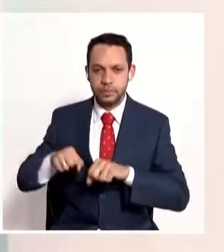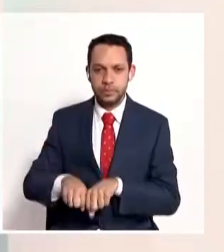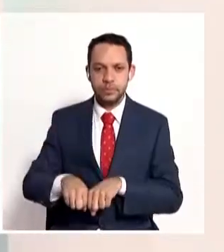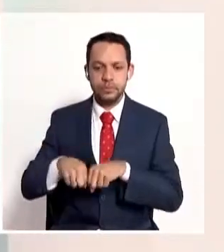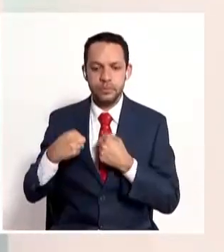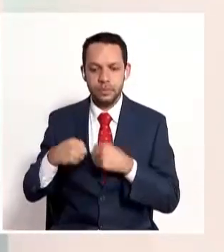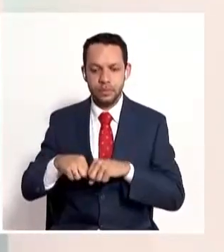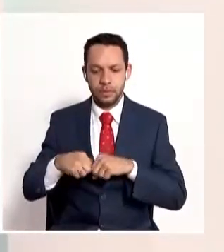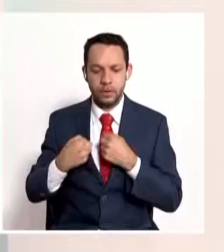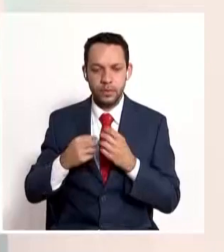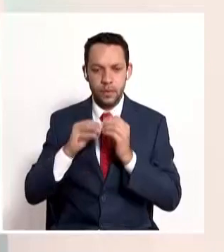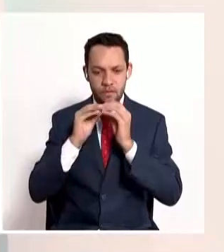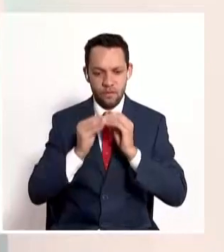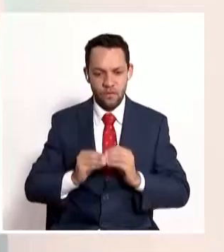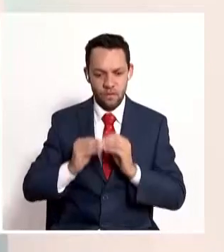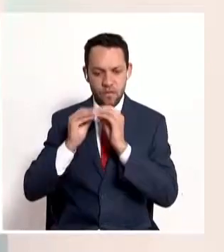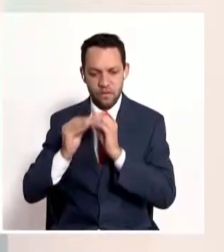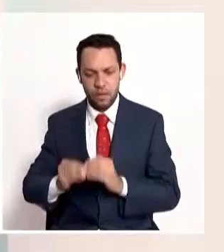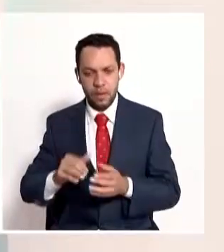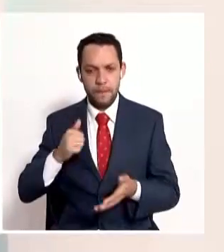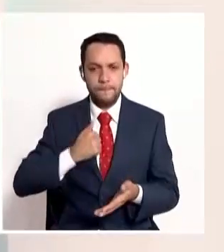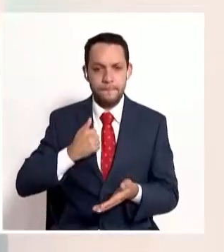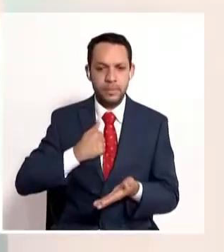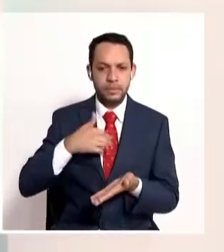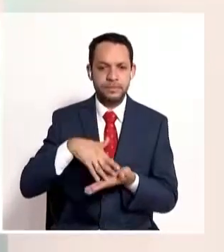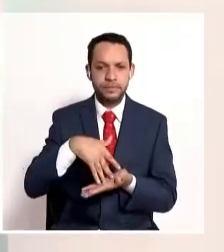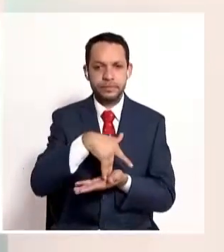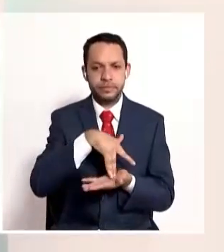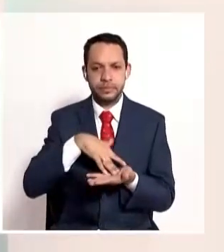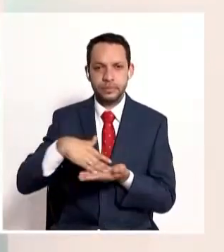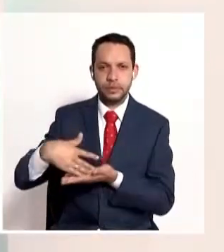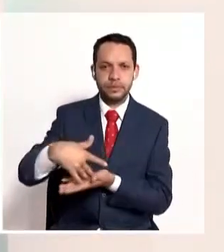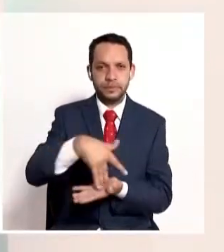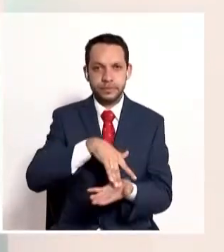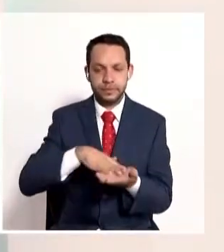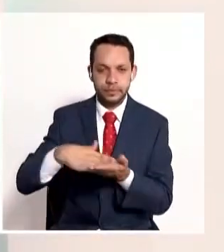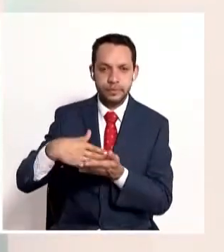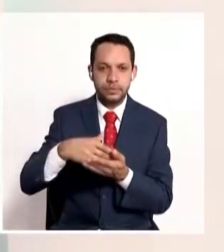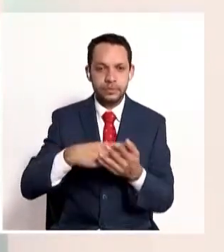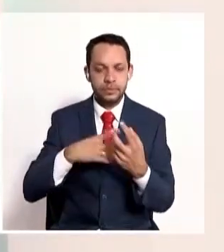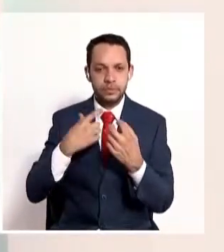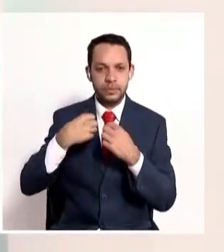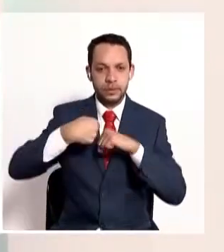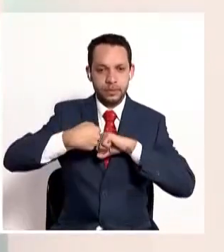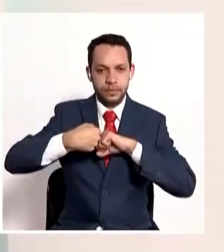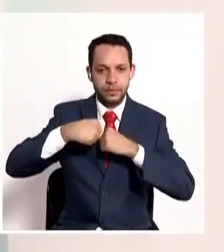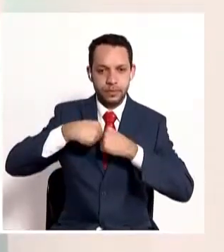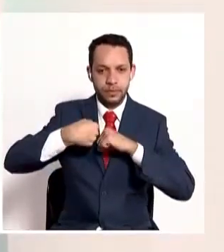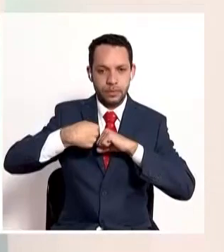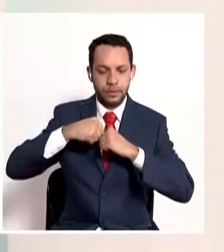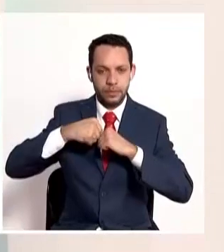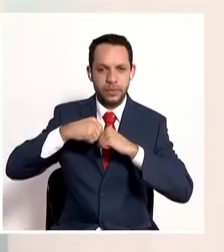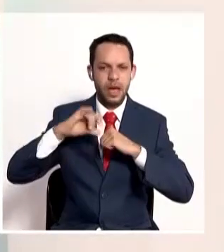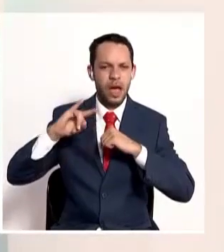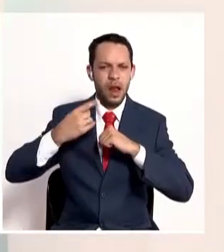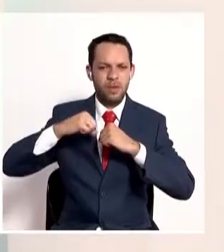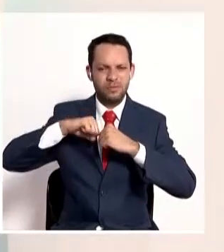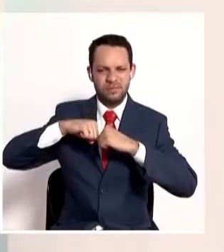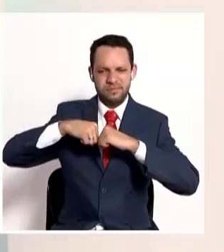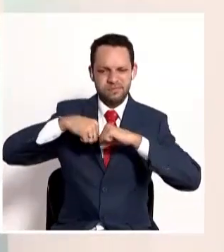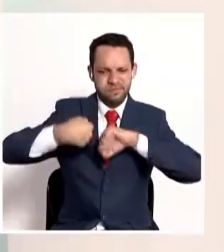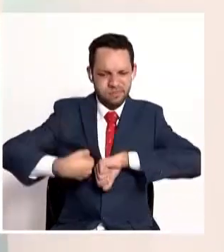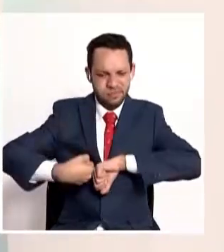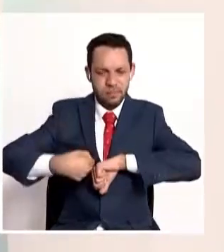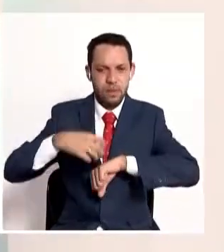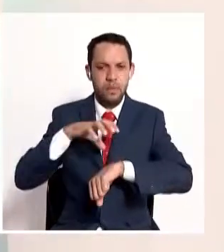inadecuadas que es cuando hablamos de la osteopatía como una mal rotación o una traslación de alguno de alguno de los